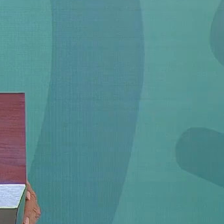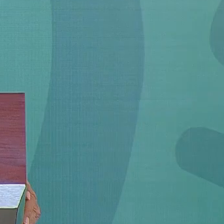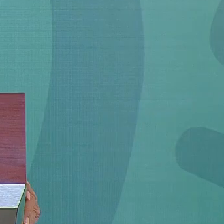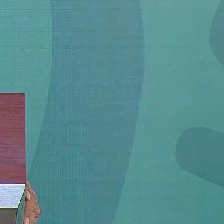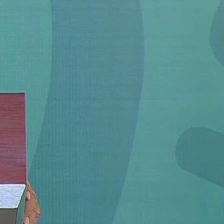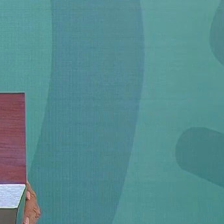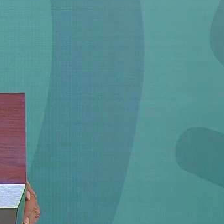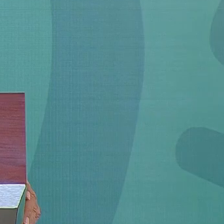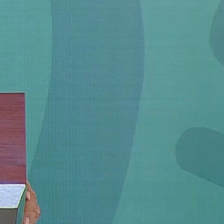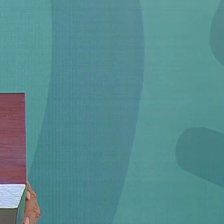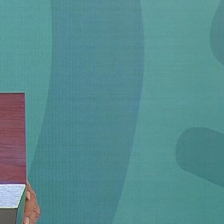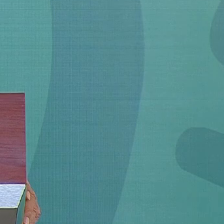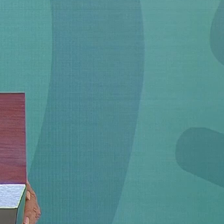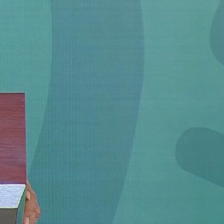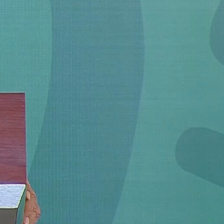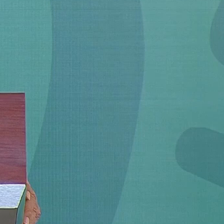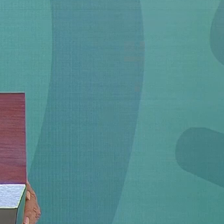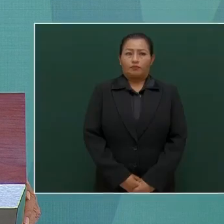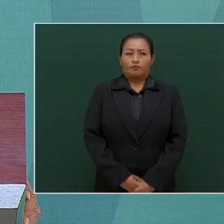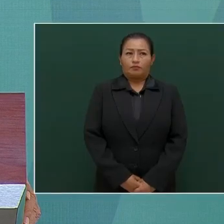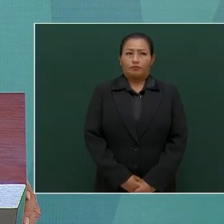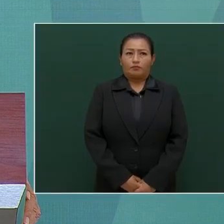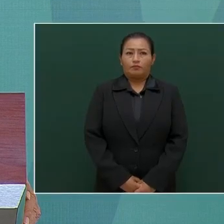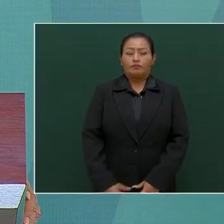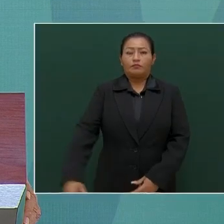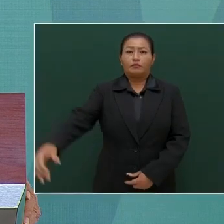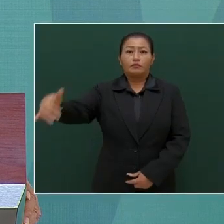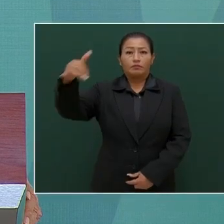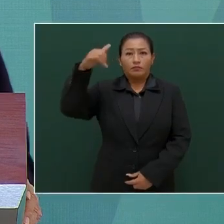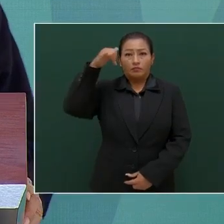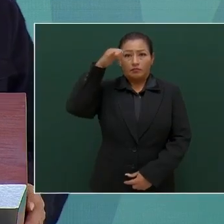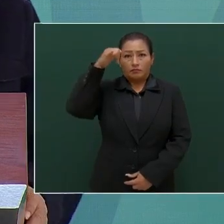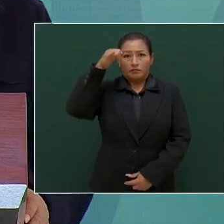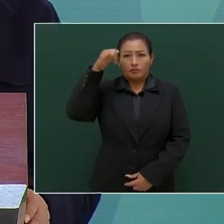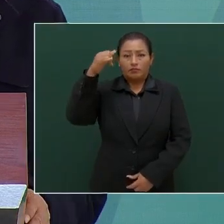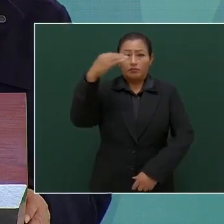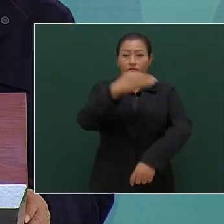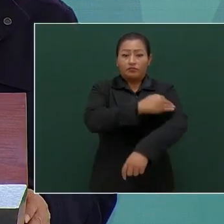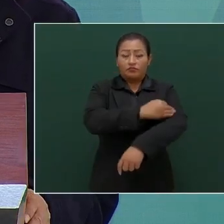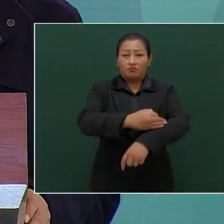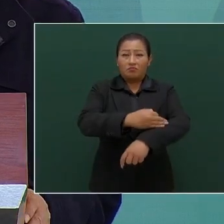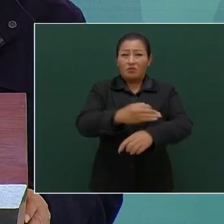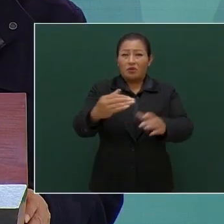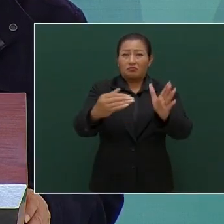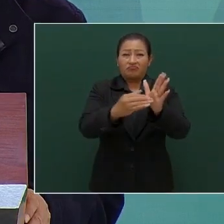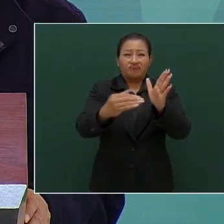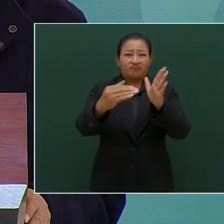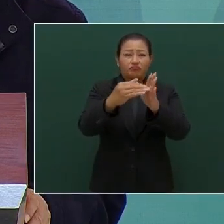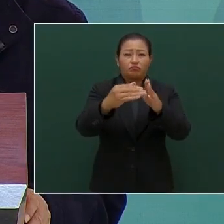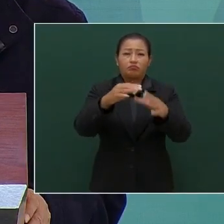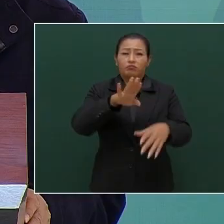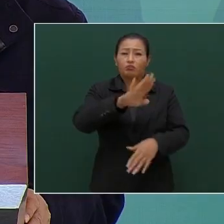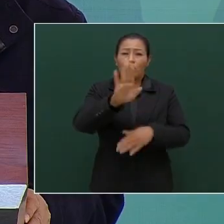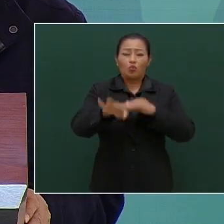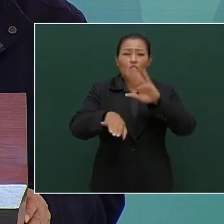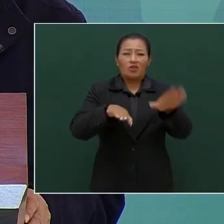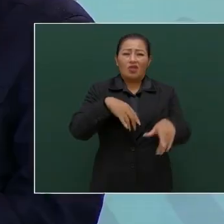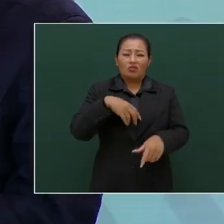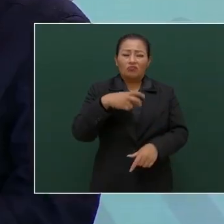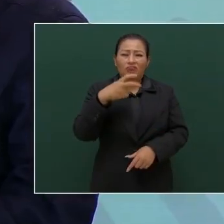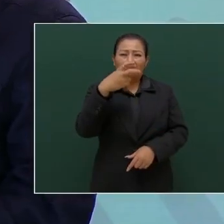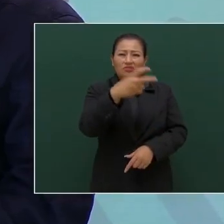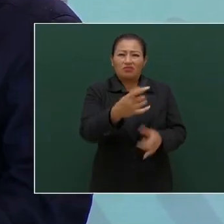completamente inhumano, una mancha negra en la historia de México. Por